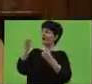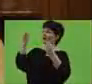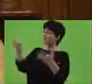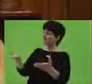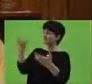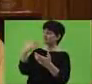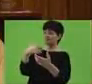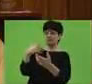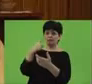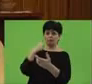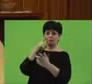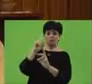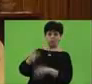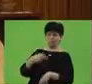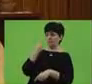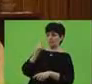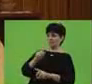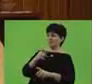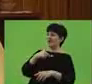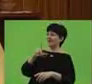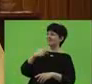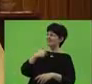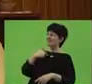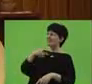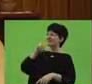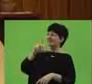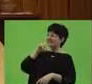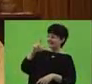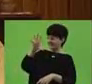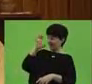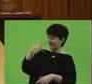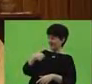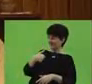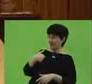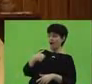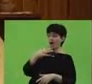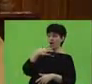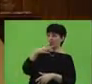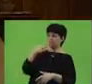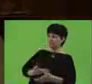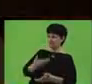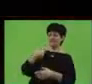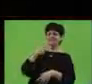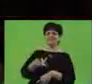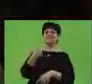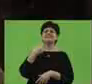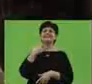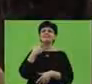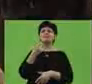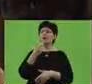Y vos, Andrés, soy Lili. Ay, Lili, no te había conocido. Andrés, quiero hacer mi libro. Te cuento que Andrés,